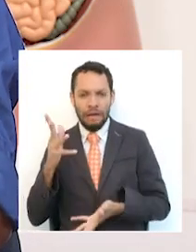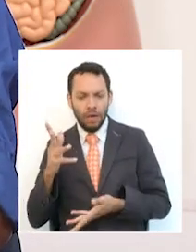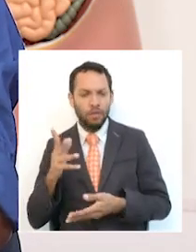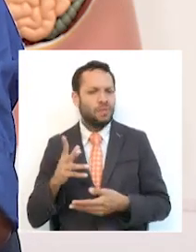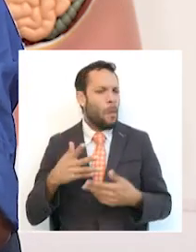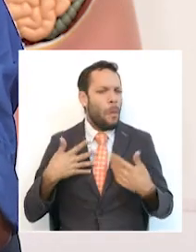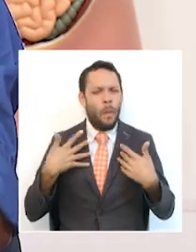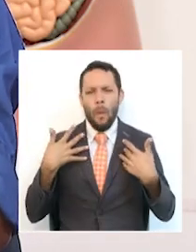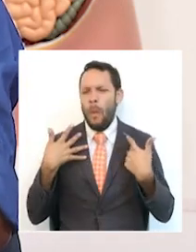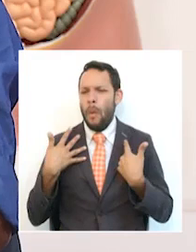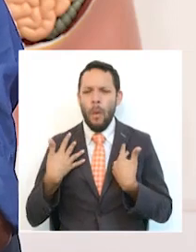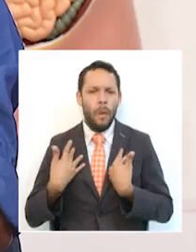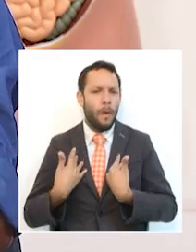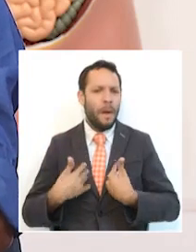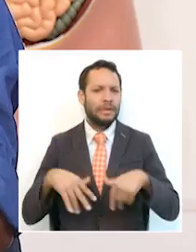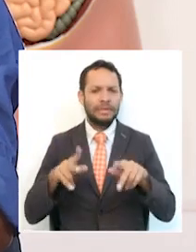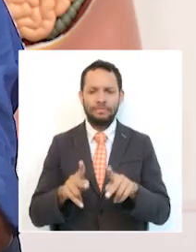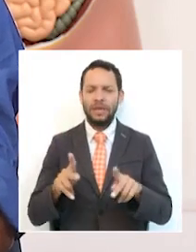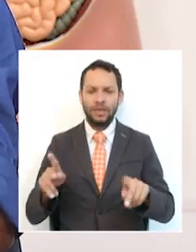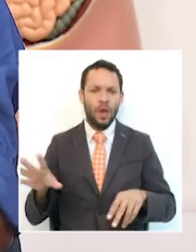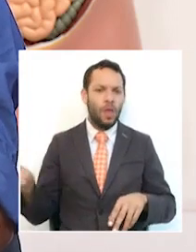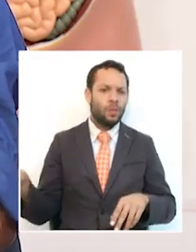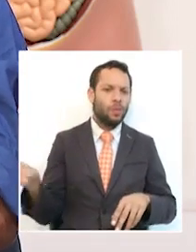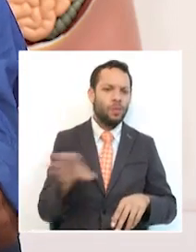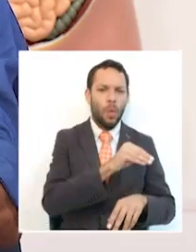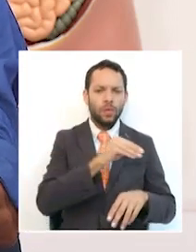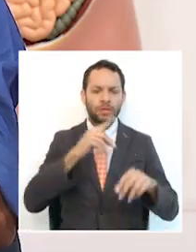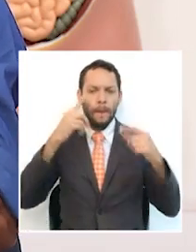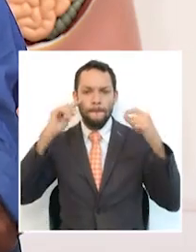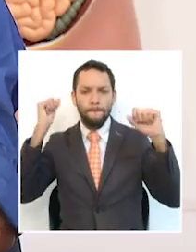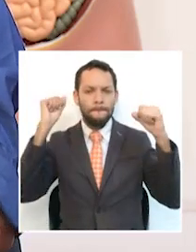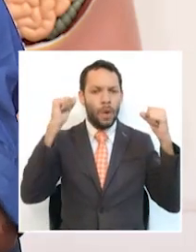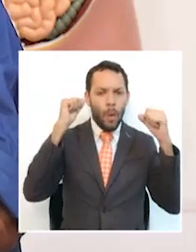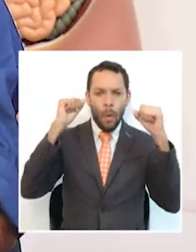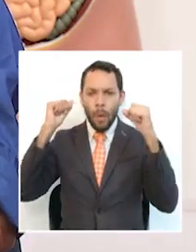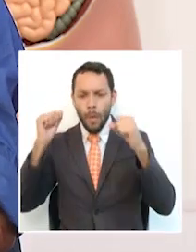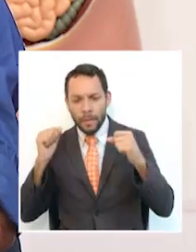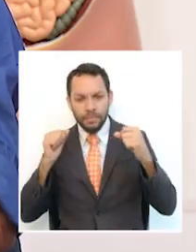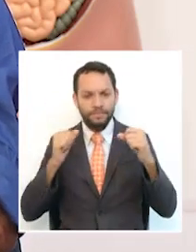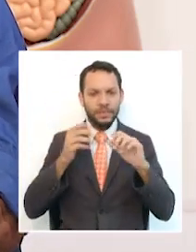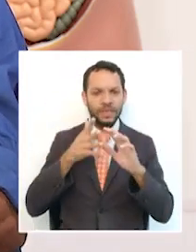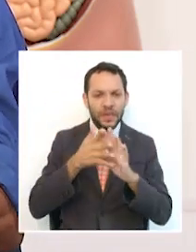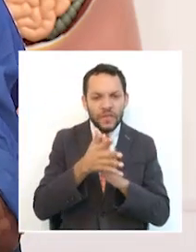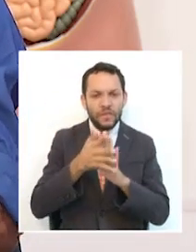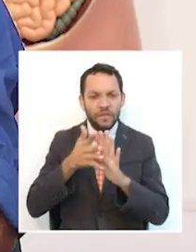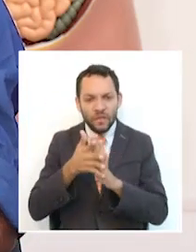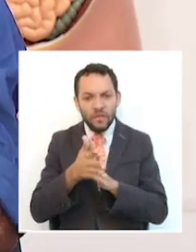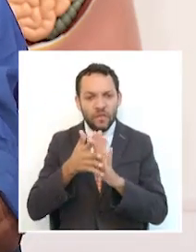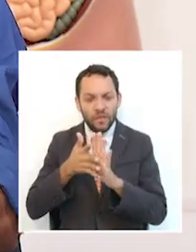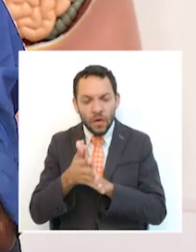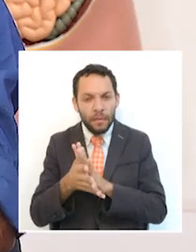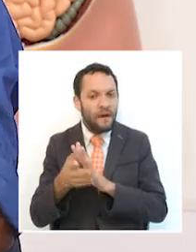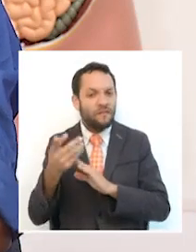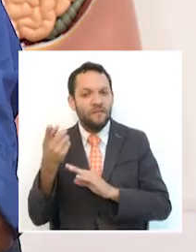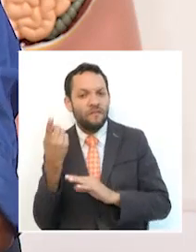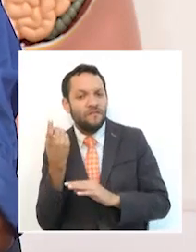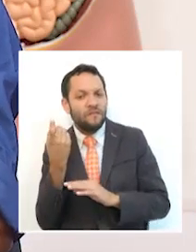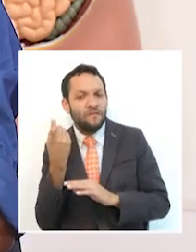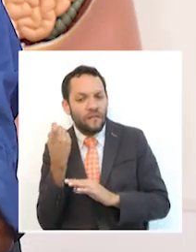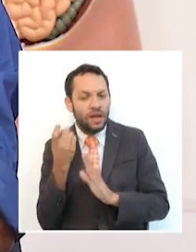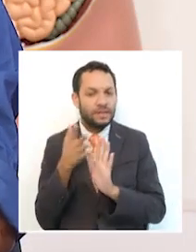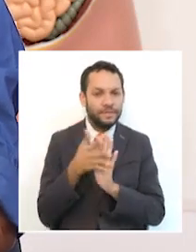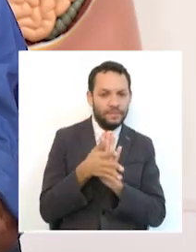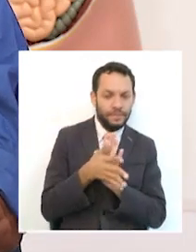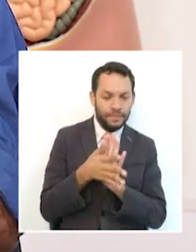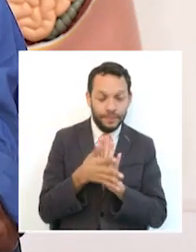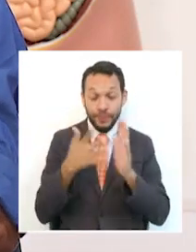de todas partes y todo el mundo confundido cuando no hay una buena información sí o se exagera pues lógicamente viene